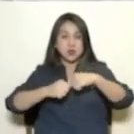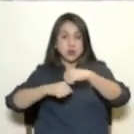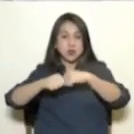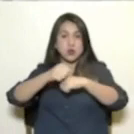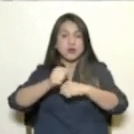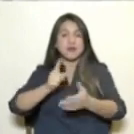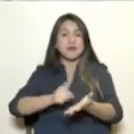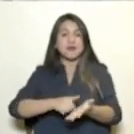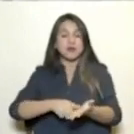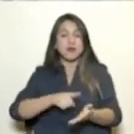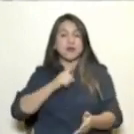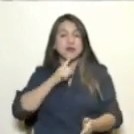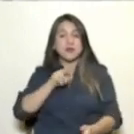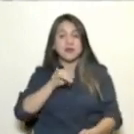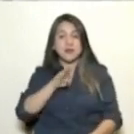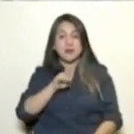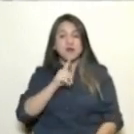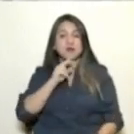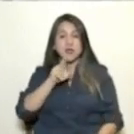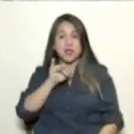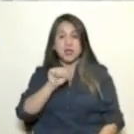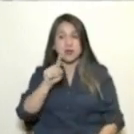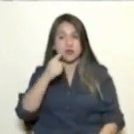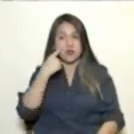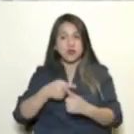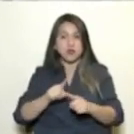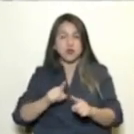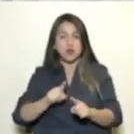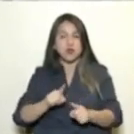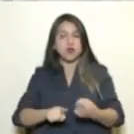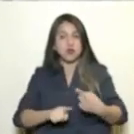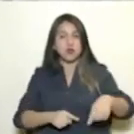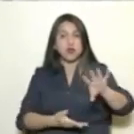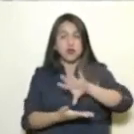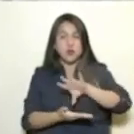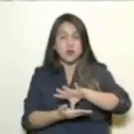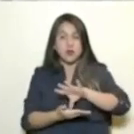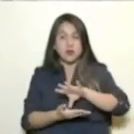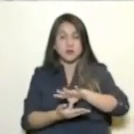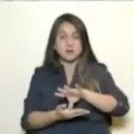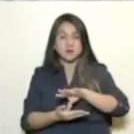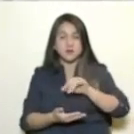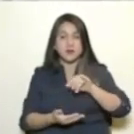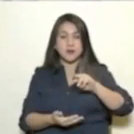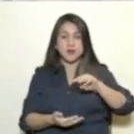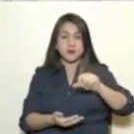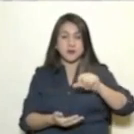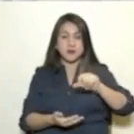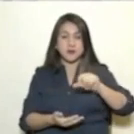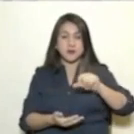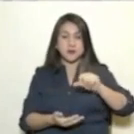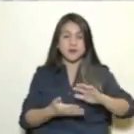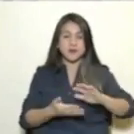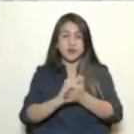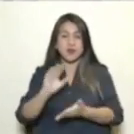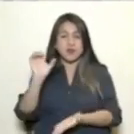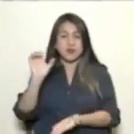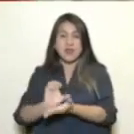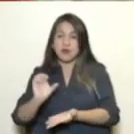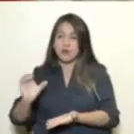tributaria, yo tengo que decir, no conozco ningún país donde el IVA sea el 50% de todo lo que recaude el